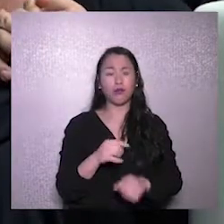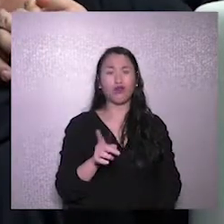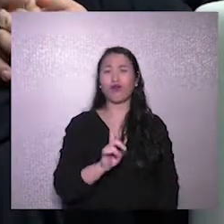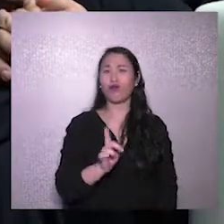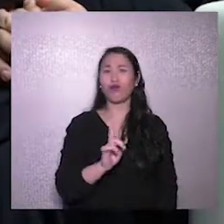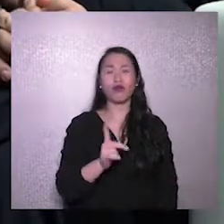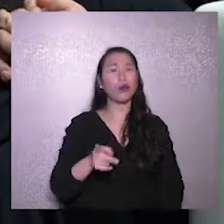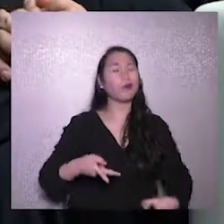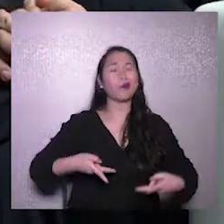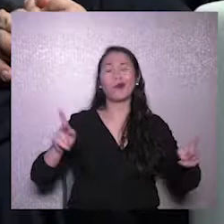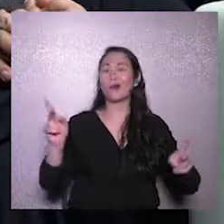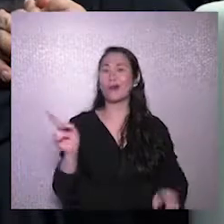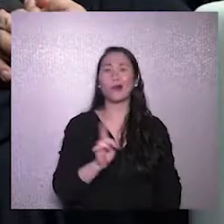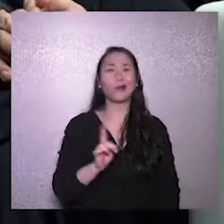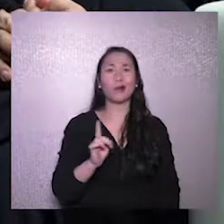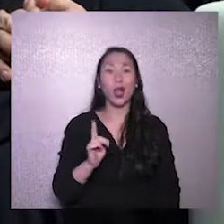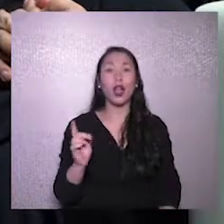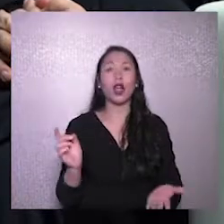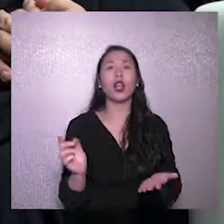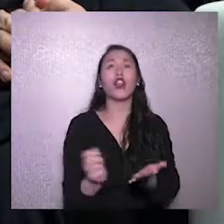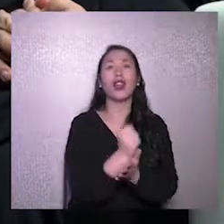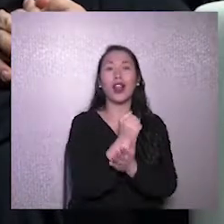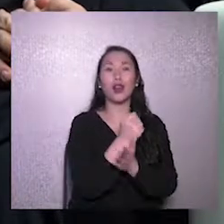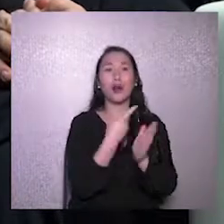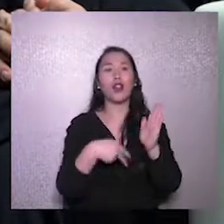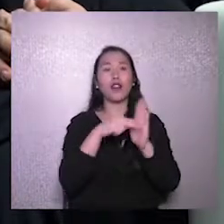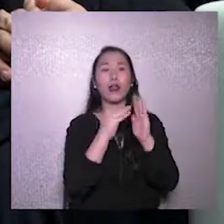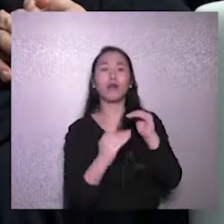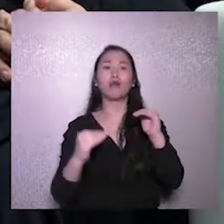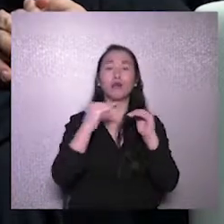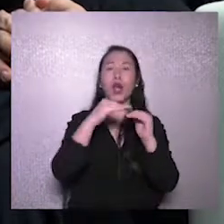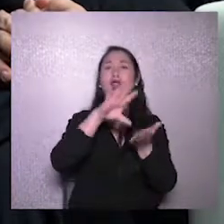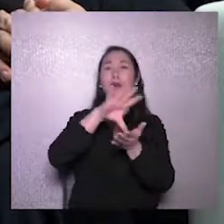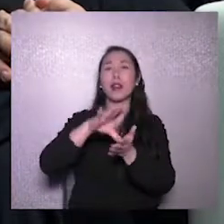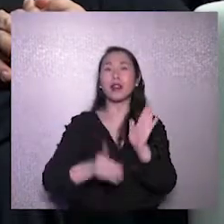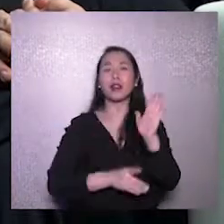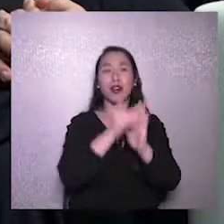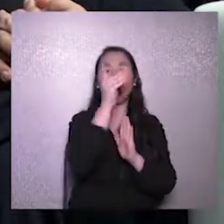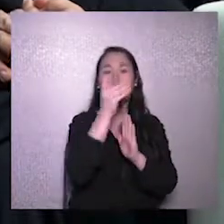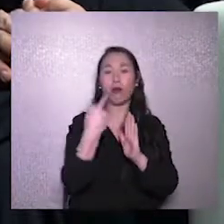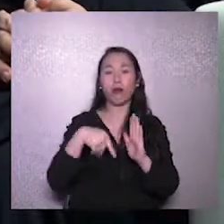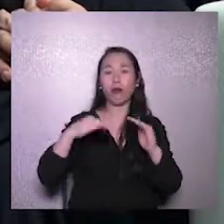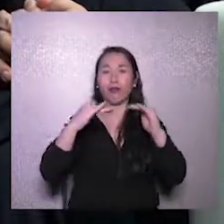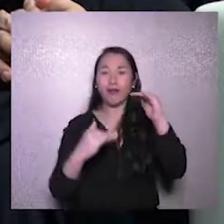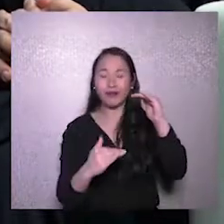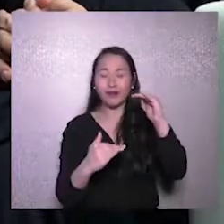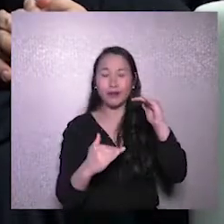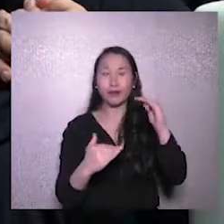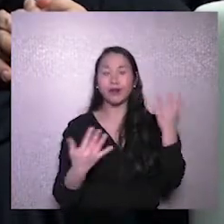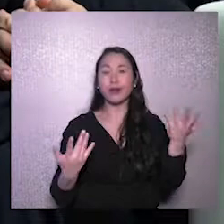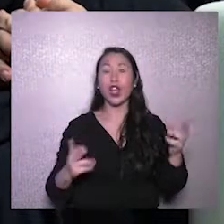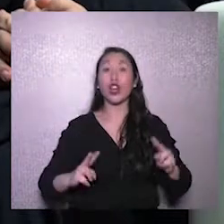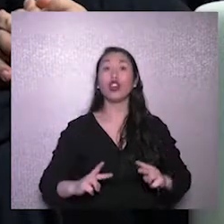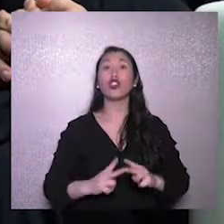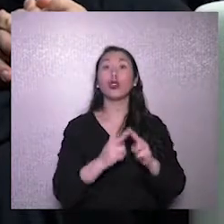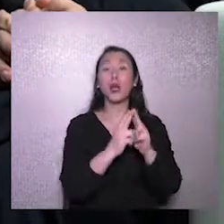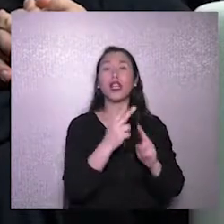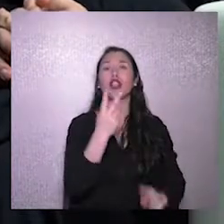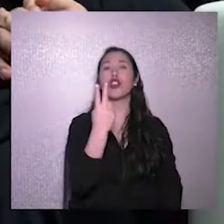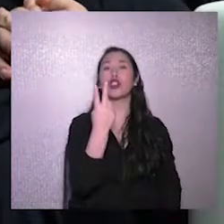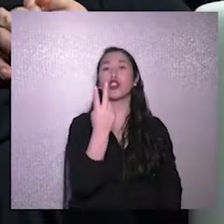no permiten llegar, digamos, a los niveles de los países desarrollados. O sea, construir 12.000